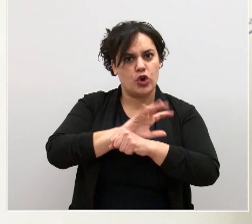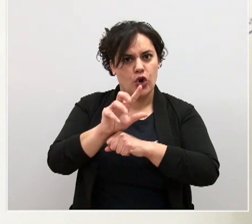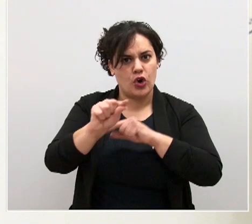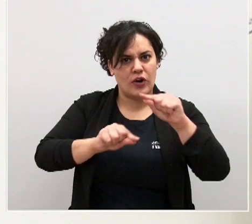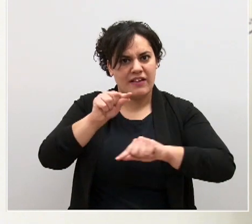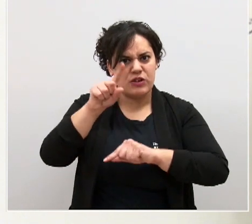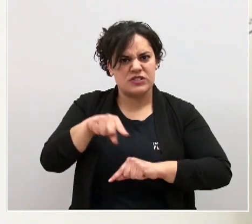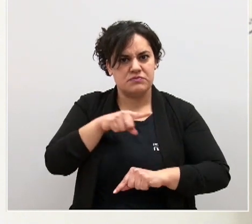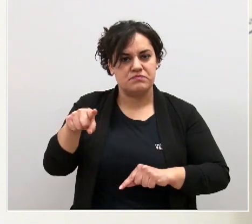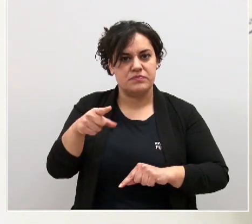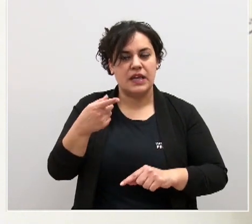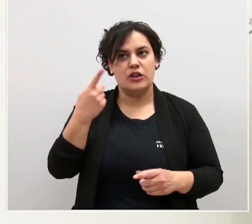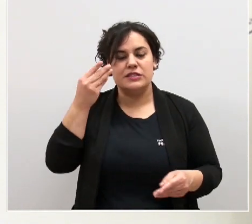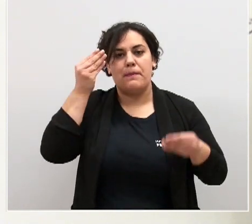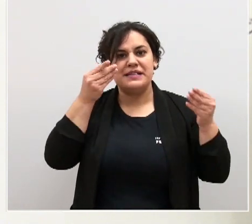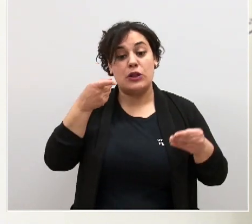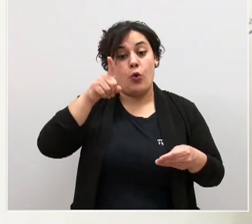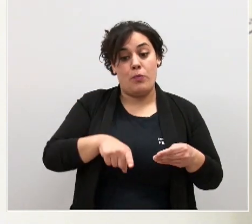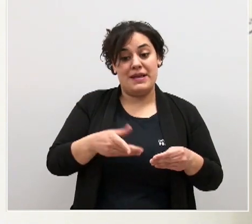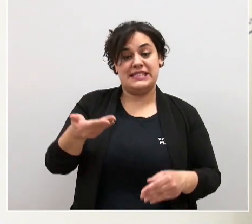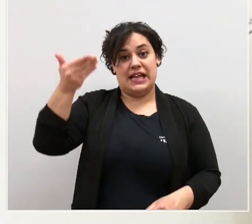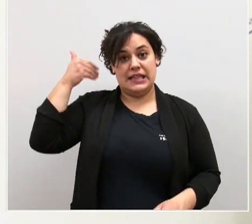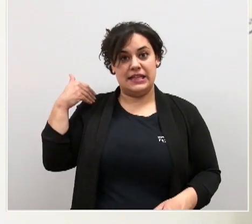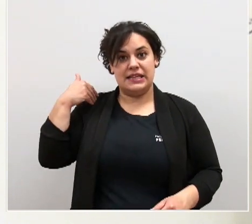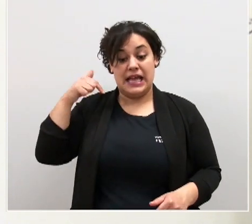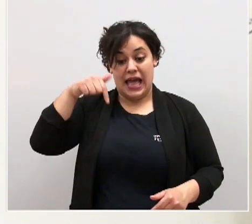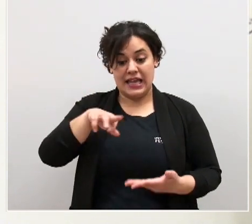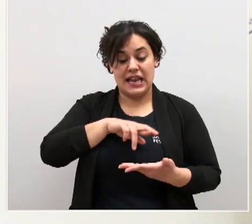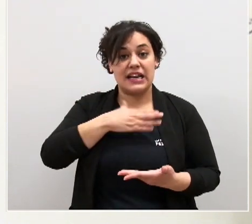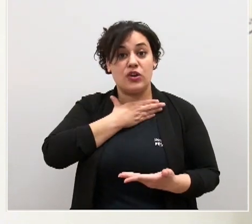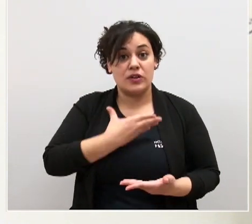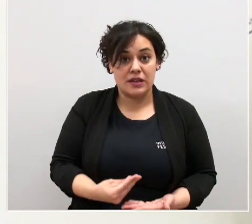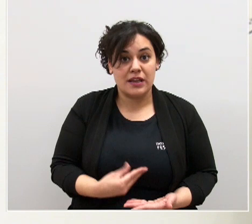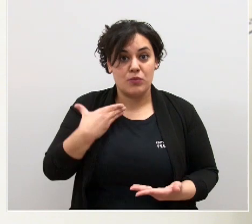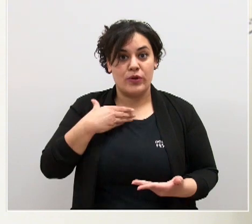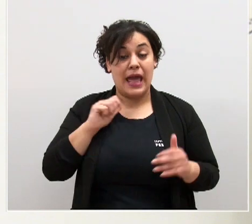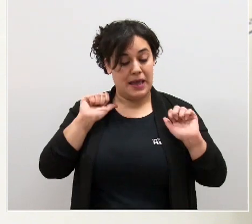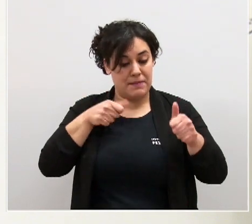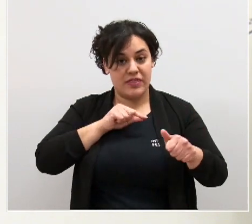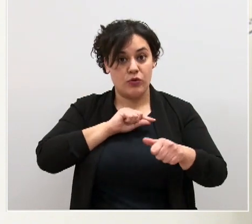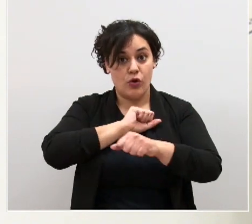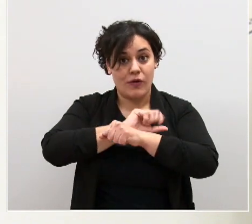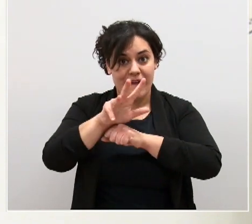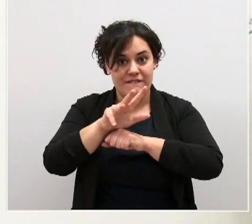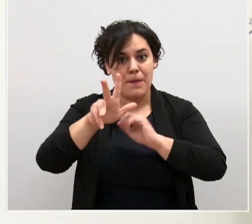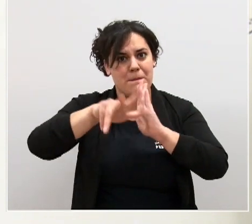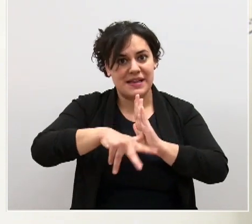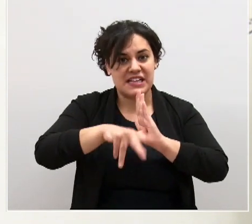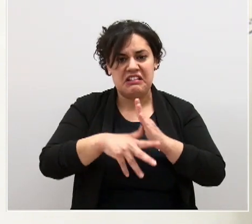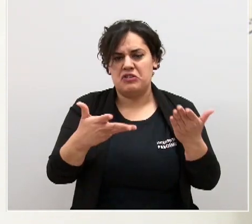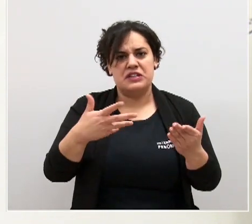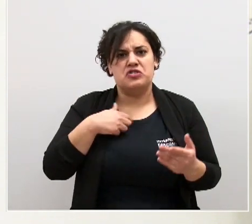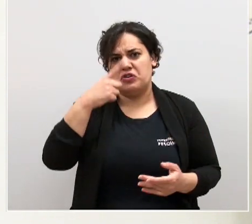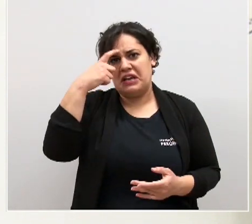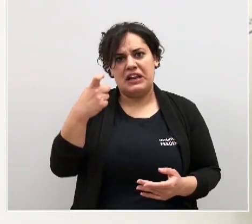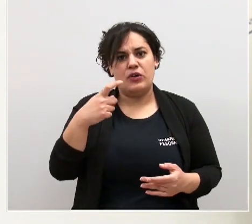atrás, teniendo en cuenta que en Murcia llegó más tarde el coronavirus, es bastante poco probable que los casos de neumonías o